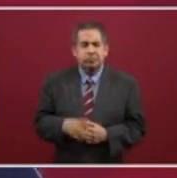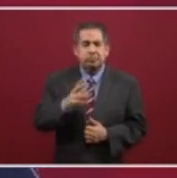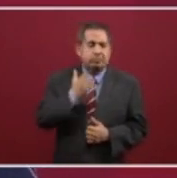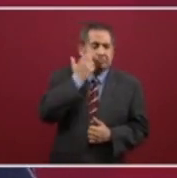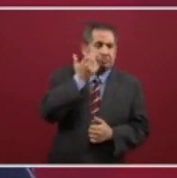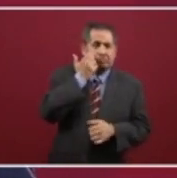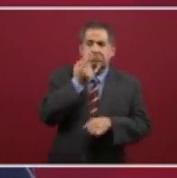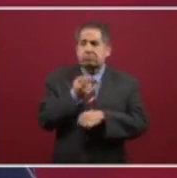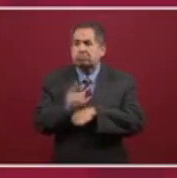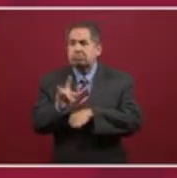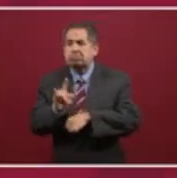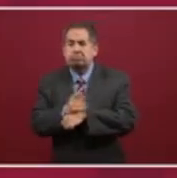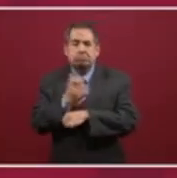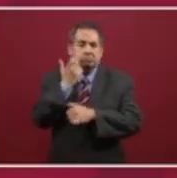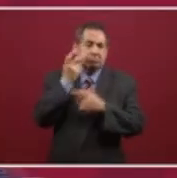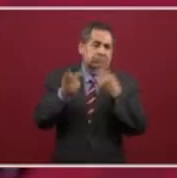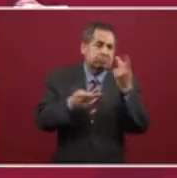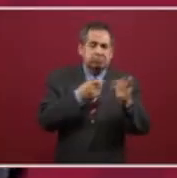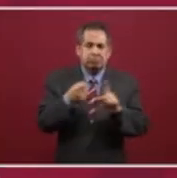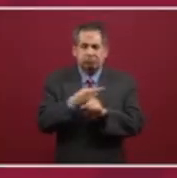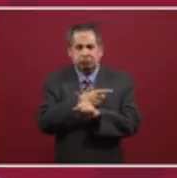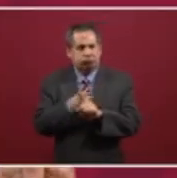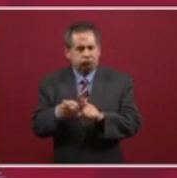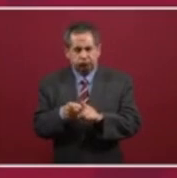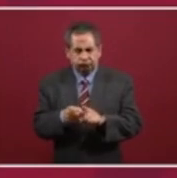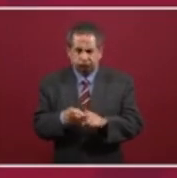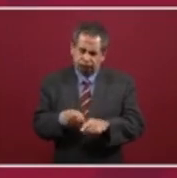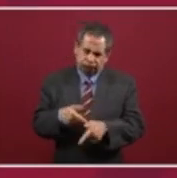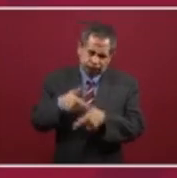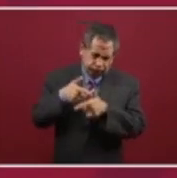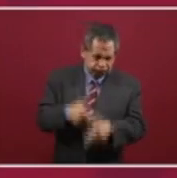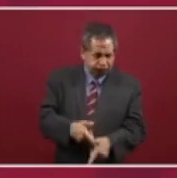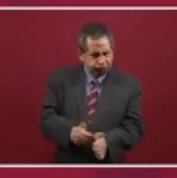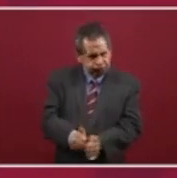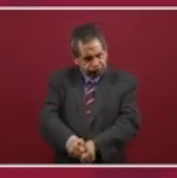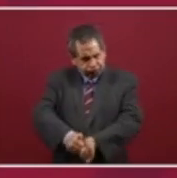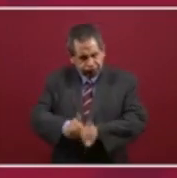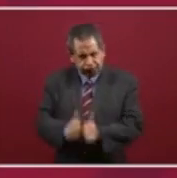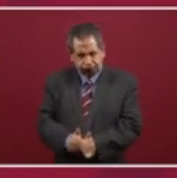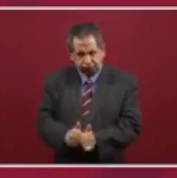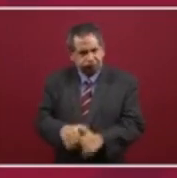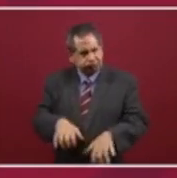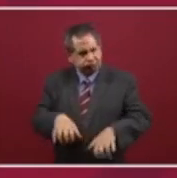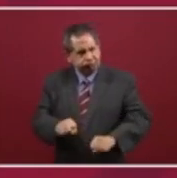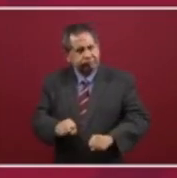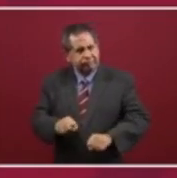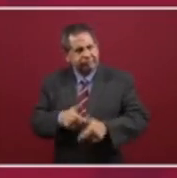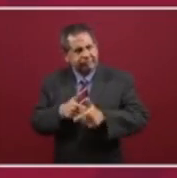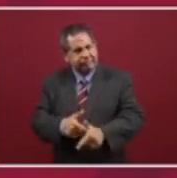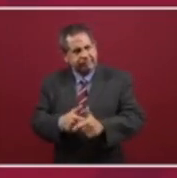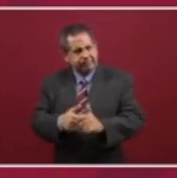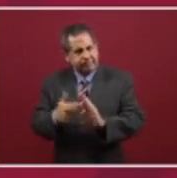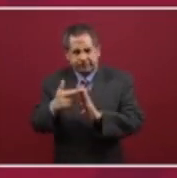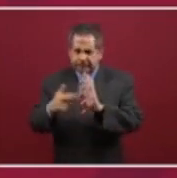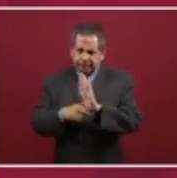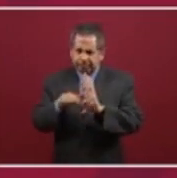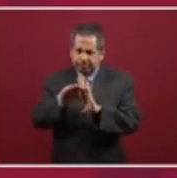zigzagueando, sino anclarnos en principios.